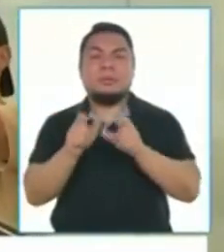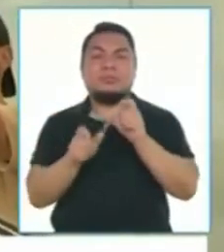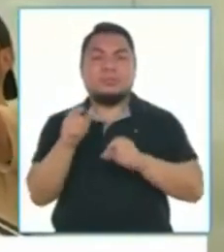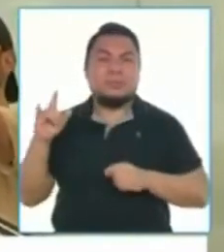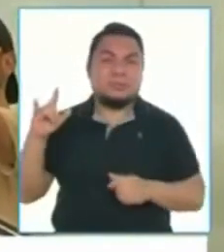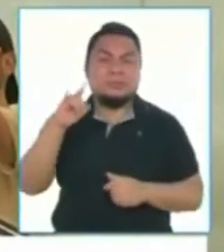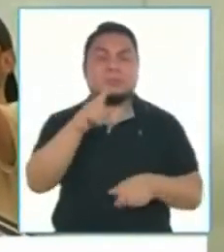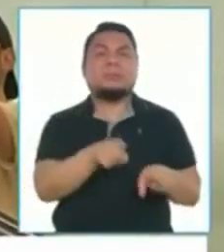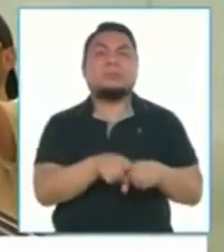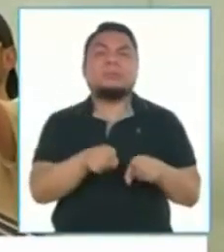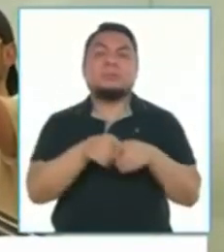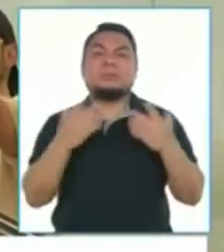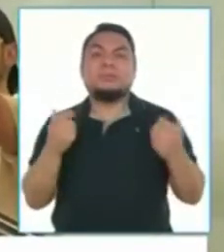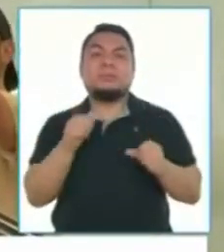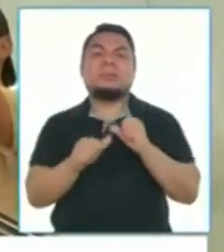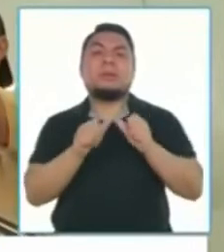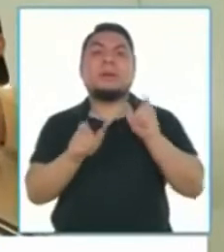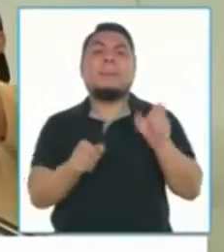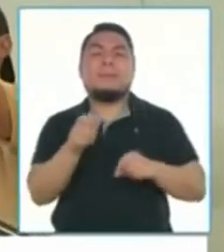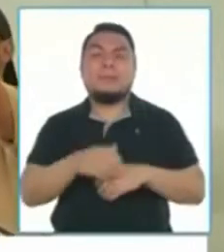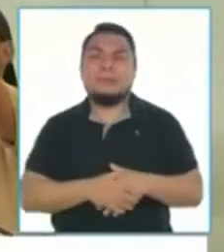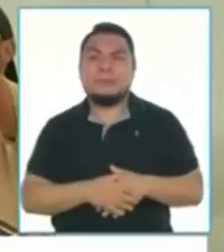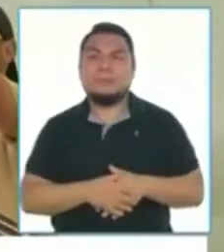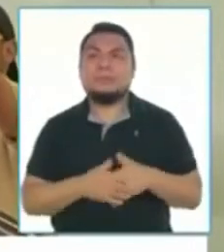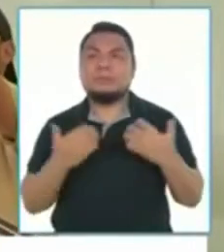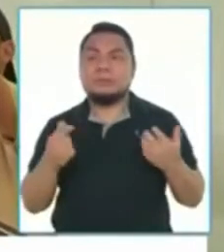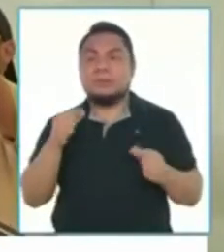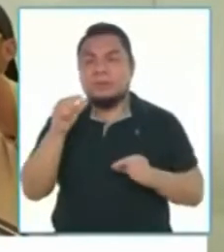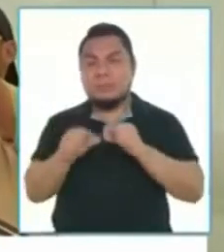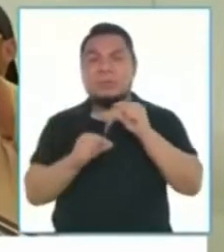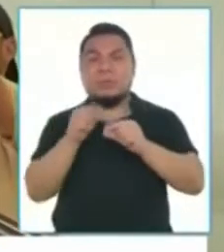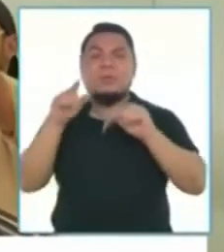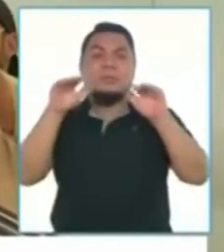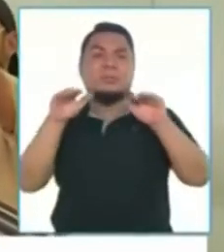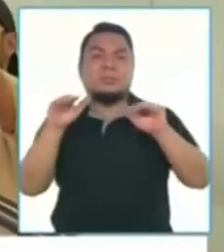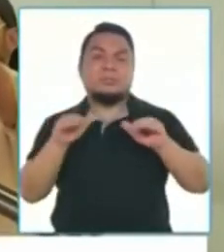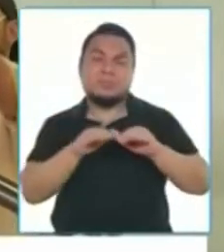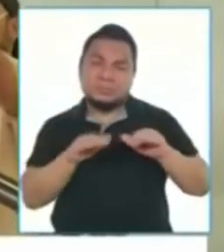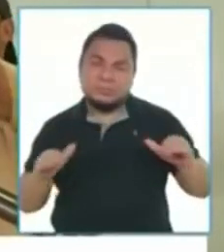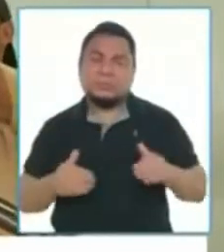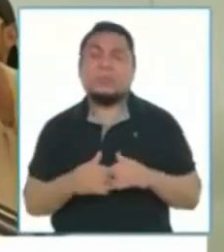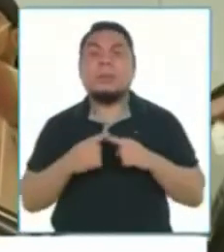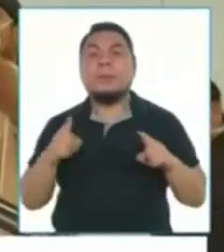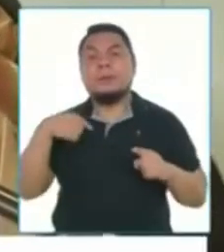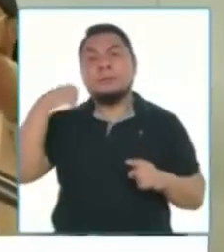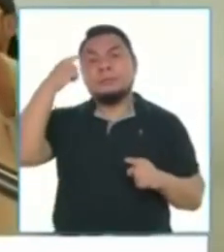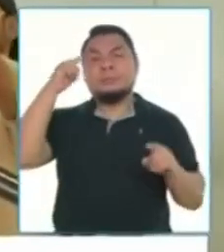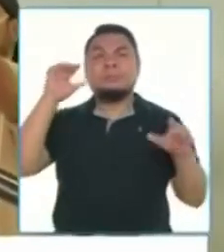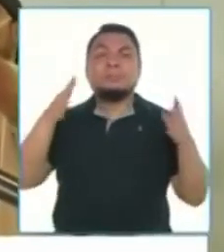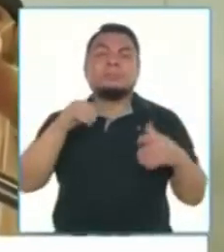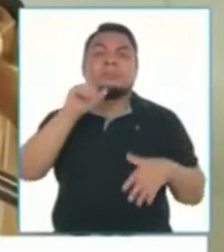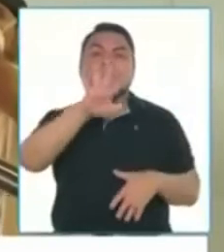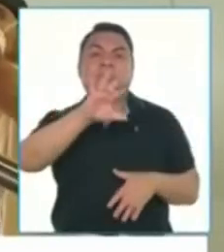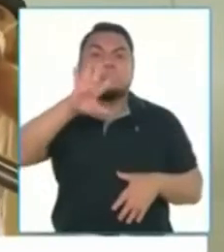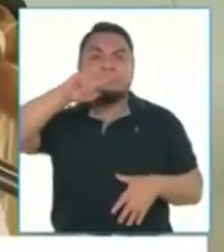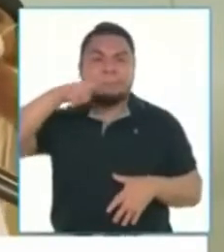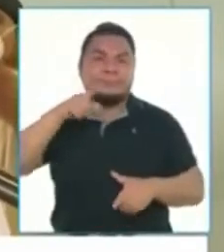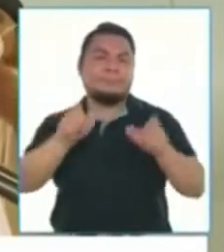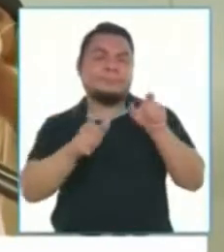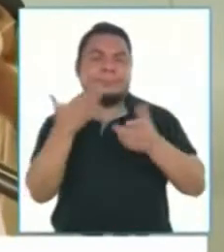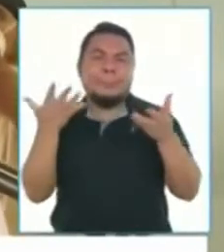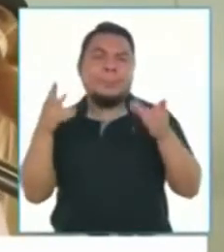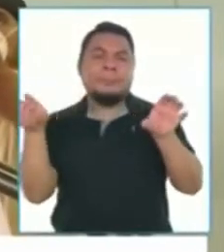vuelos, sino también en el número de pasajeros. Entonces, poco a poco esto se va a ir regularizando. Pensamos mover más o menos 55.000